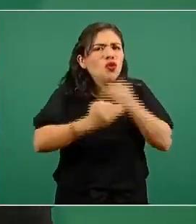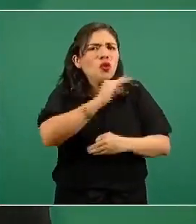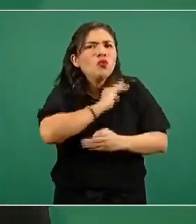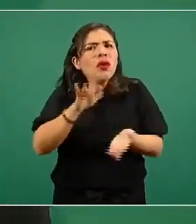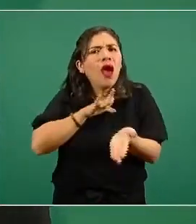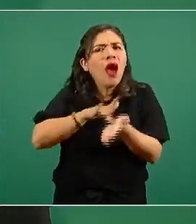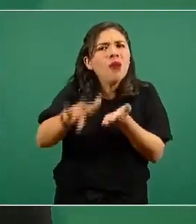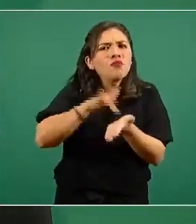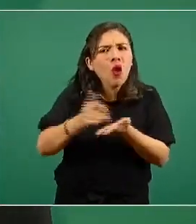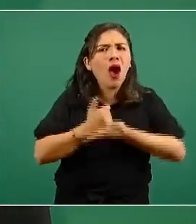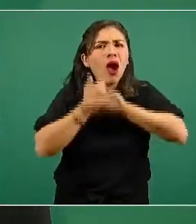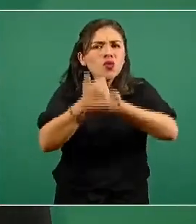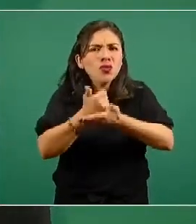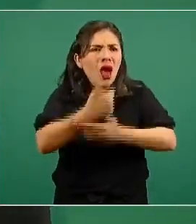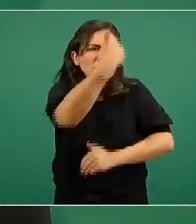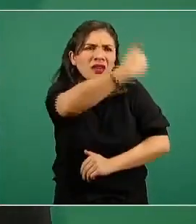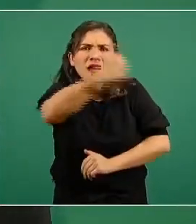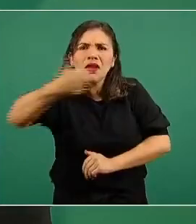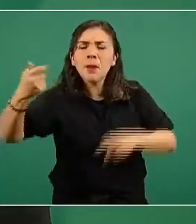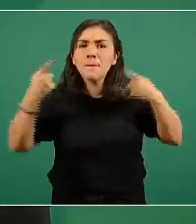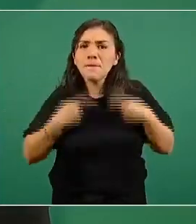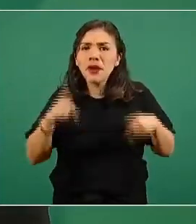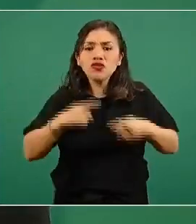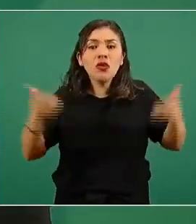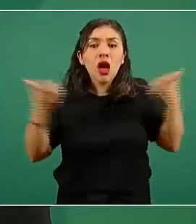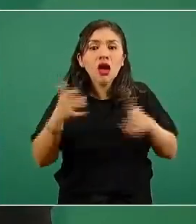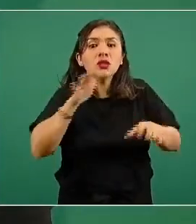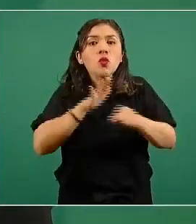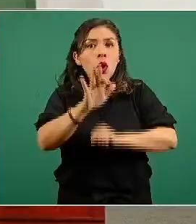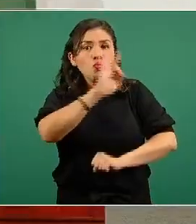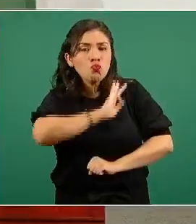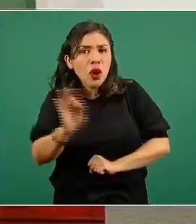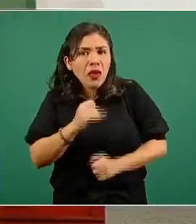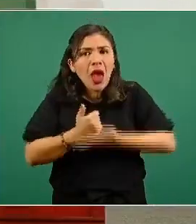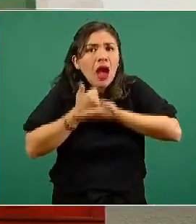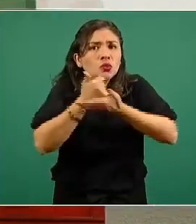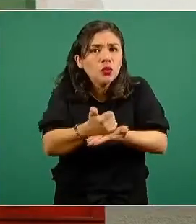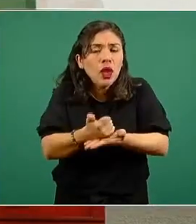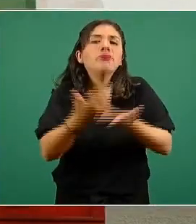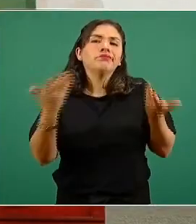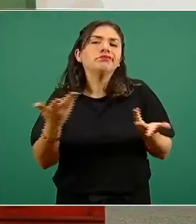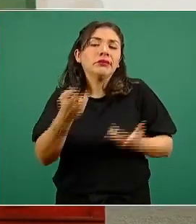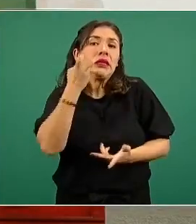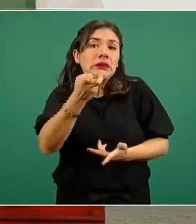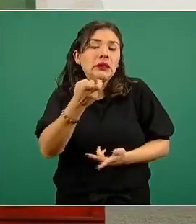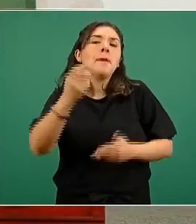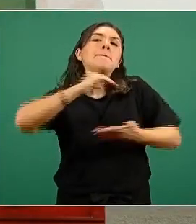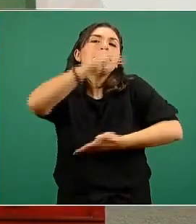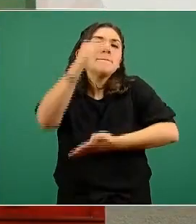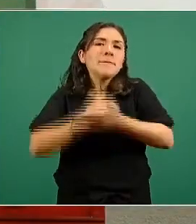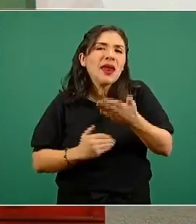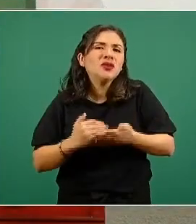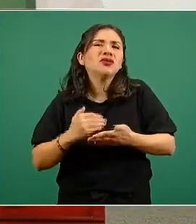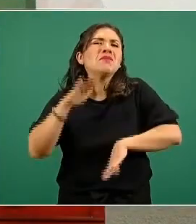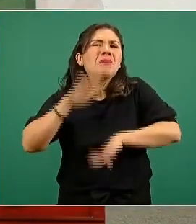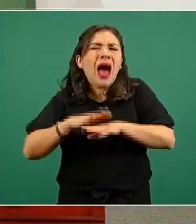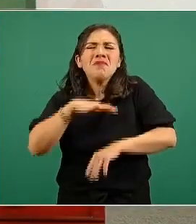parte, si cada uno hace lo que nos corresponde, el impacto será menor.